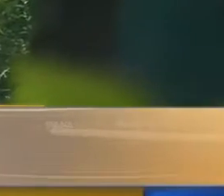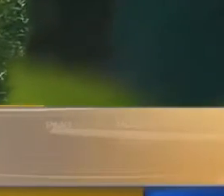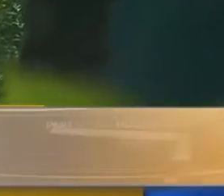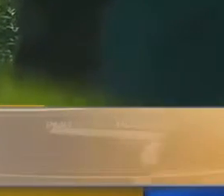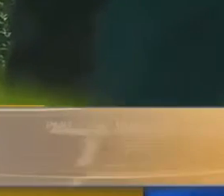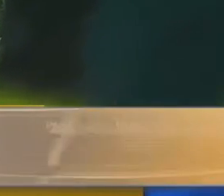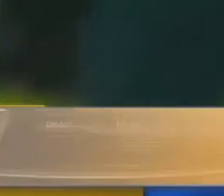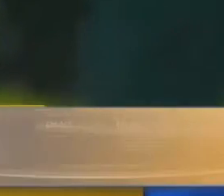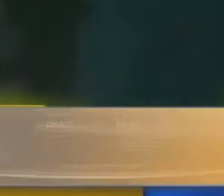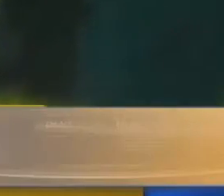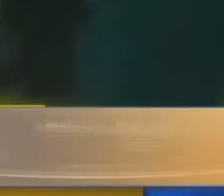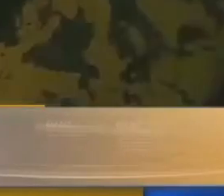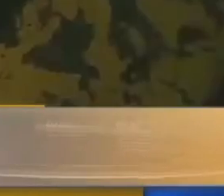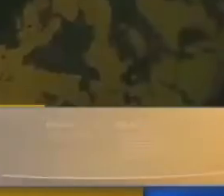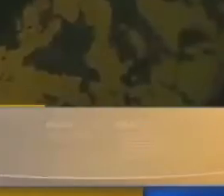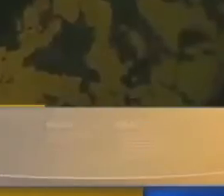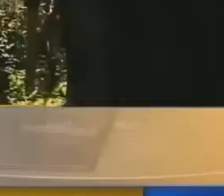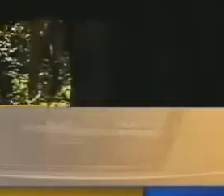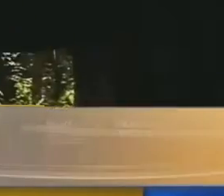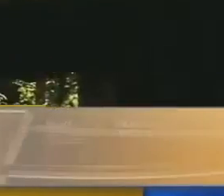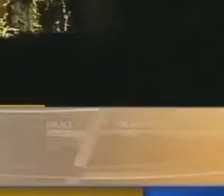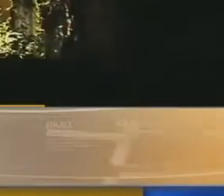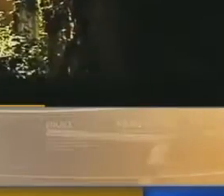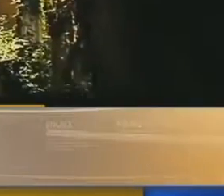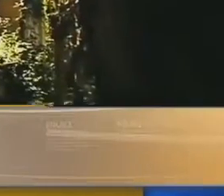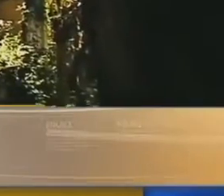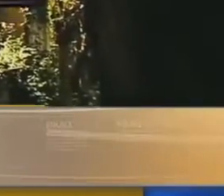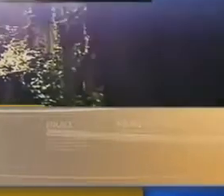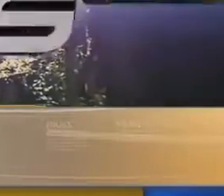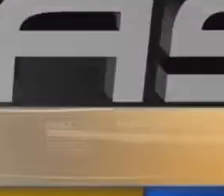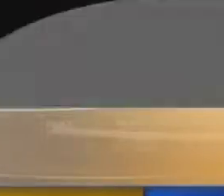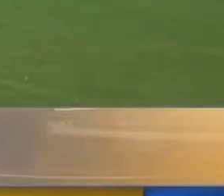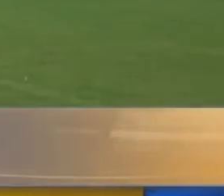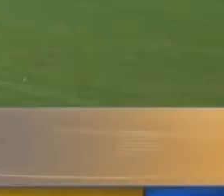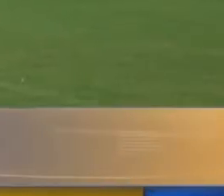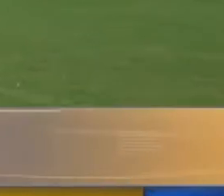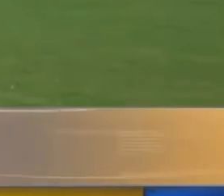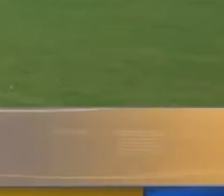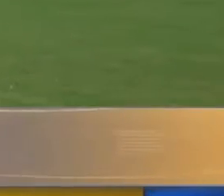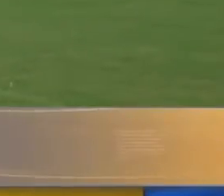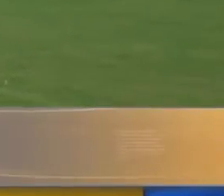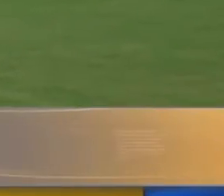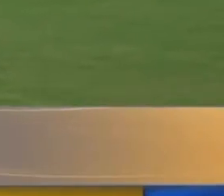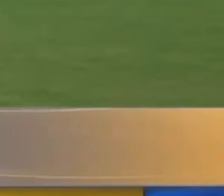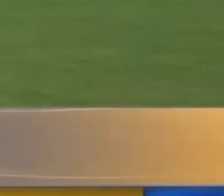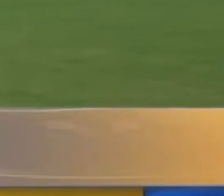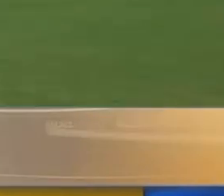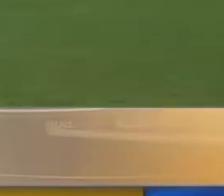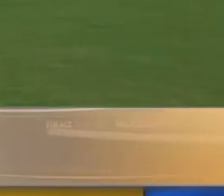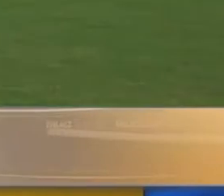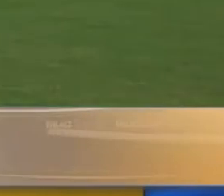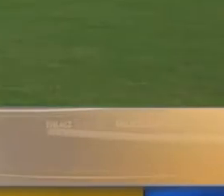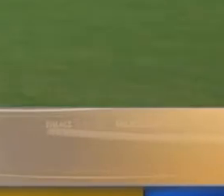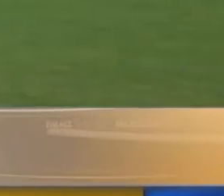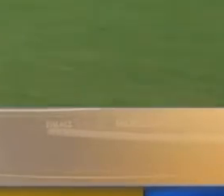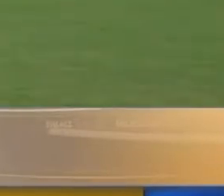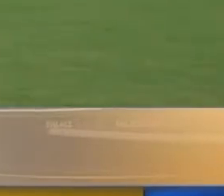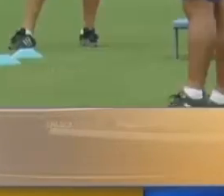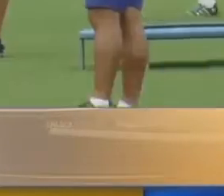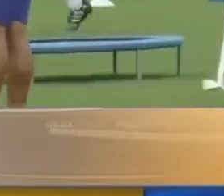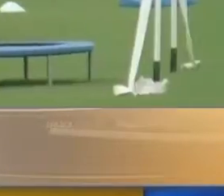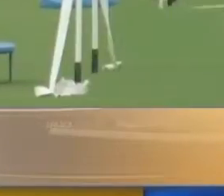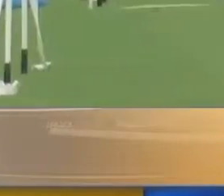y presentó estadísticas de lo que ha sido este programa en Santander y el Magdalena Medio. En los deportes, Alianza Petrolera ya viajó a Antioquia para